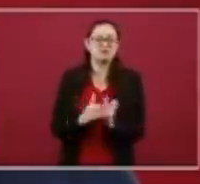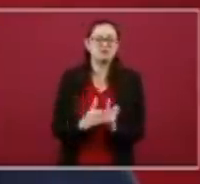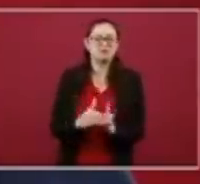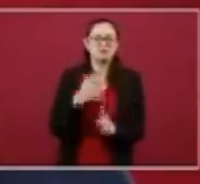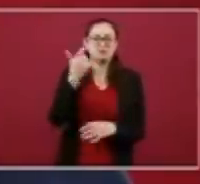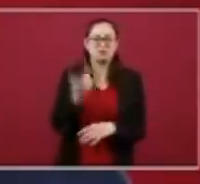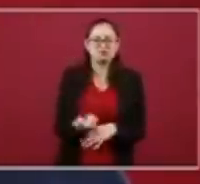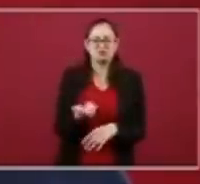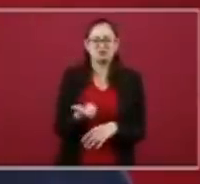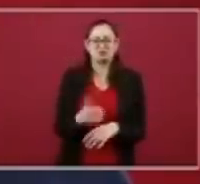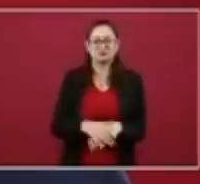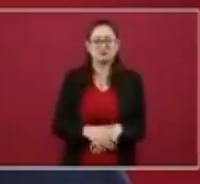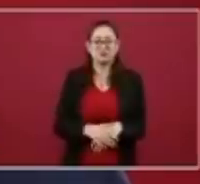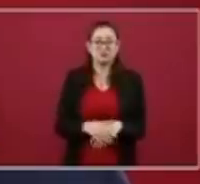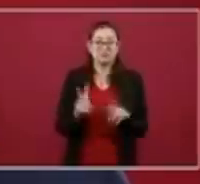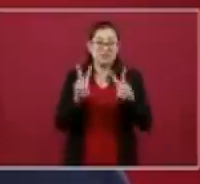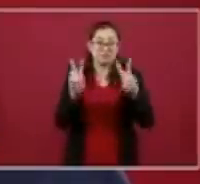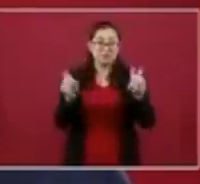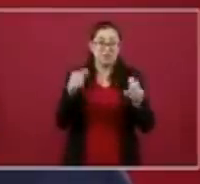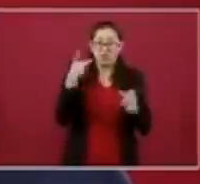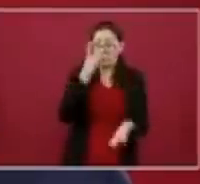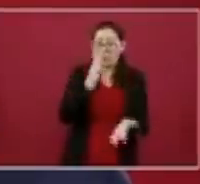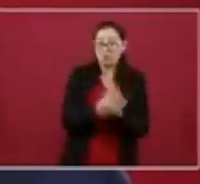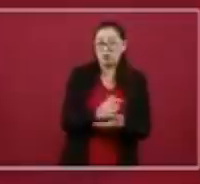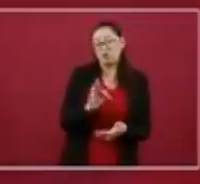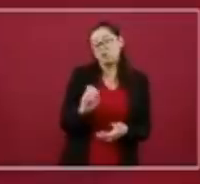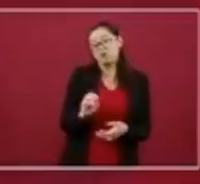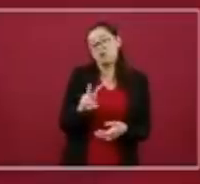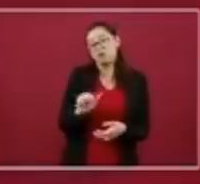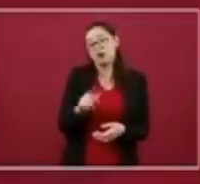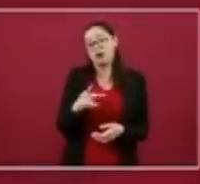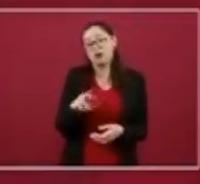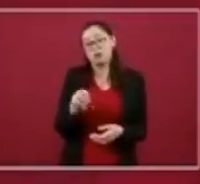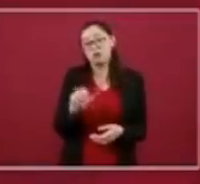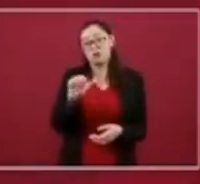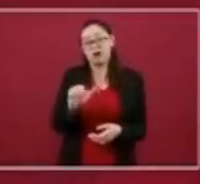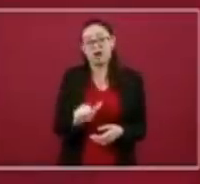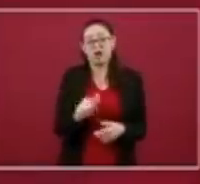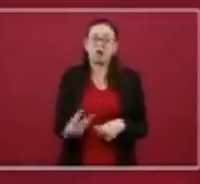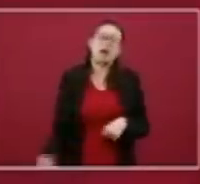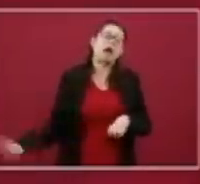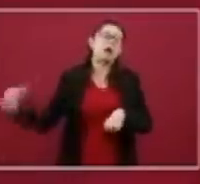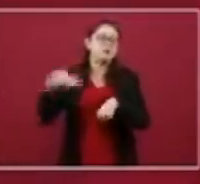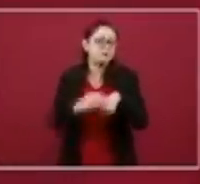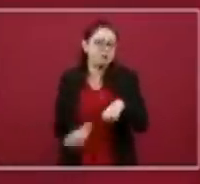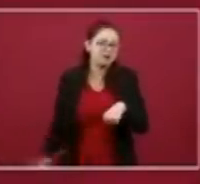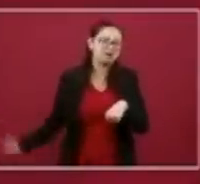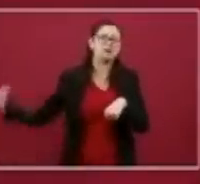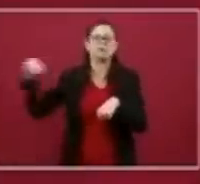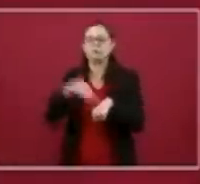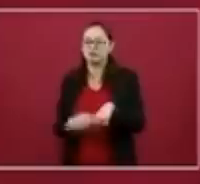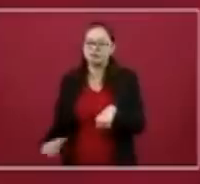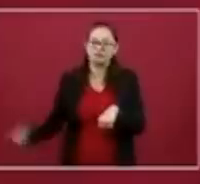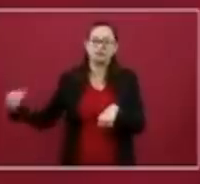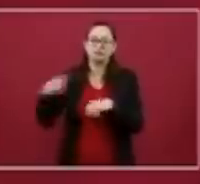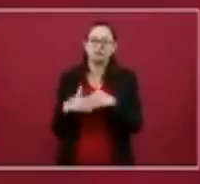$2 billones, FOA PROA, nada más. A esto agréguenle que le siguieron